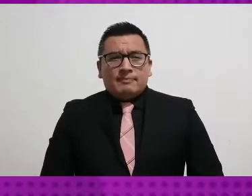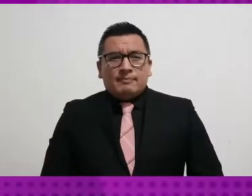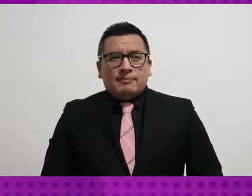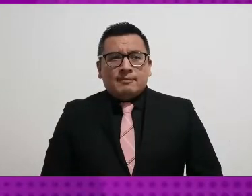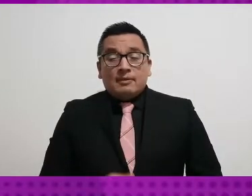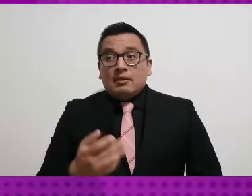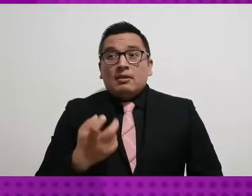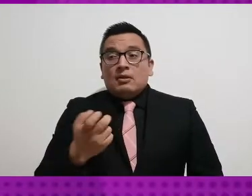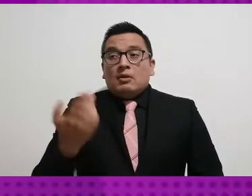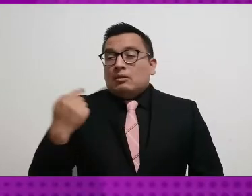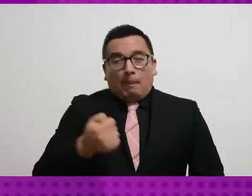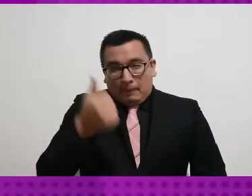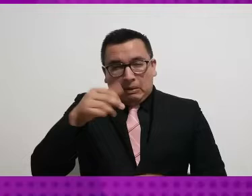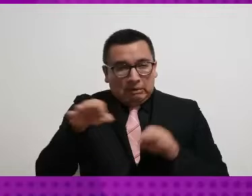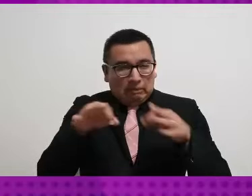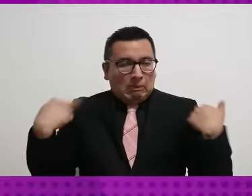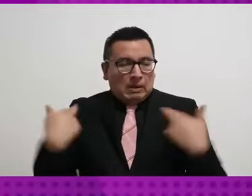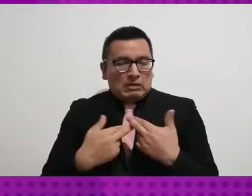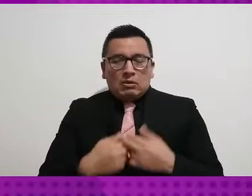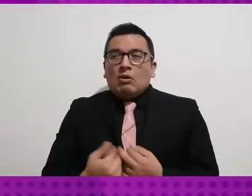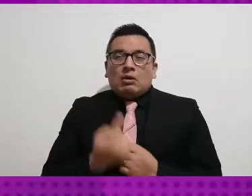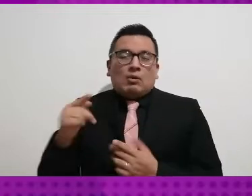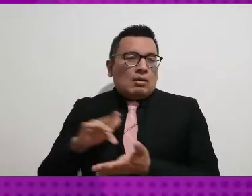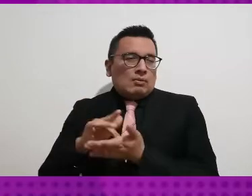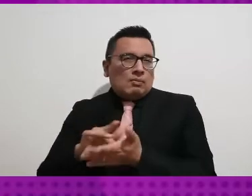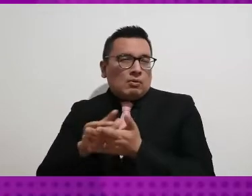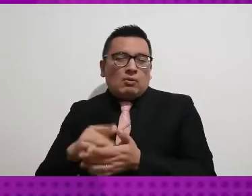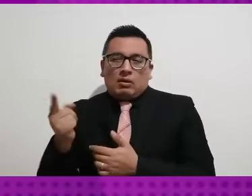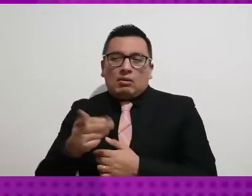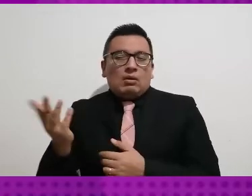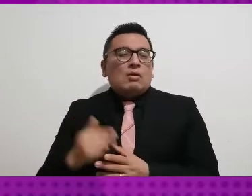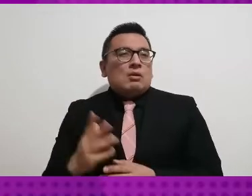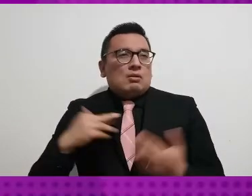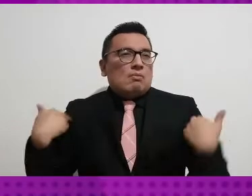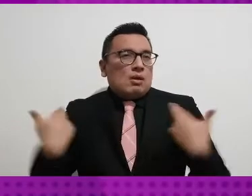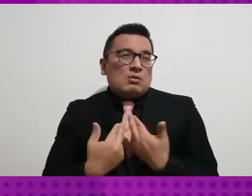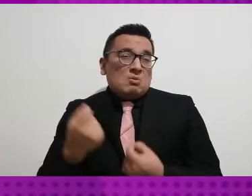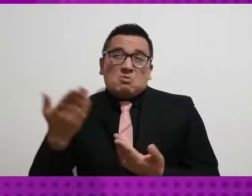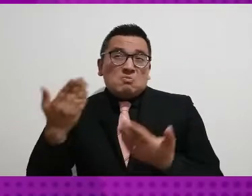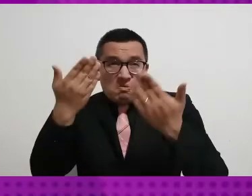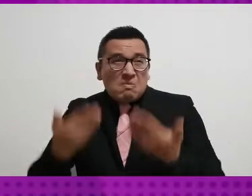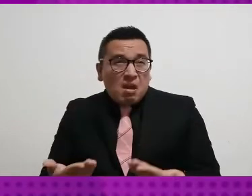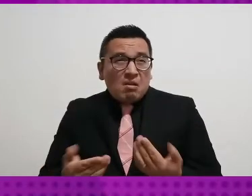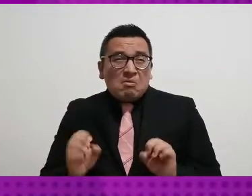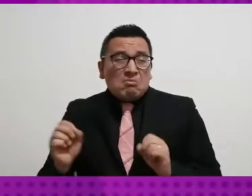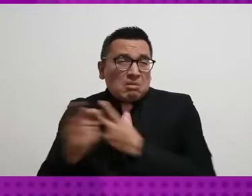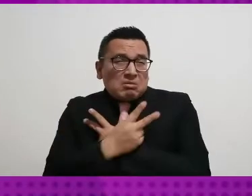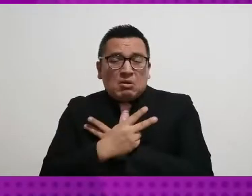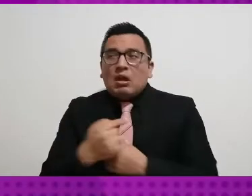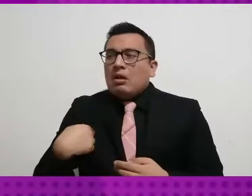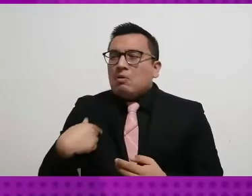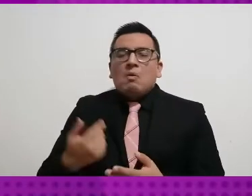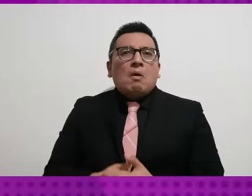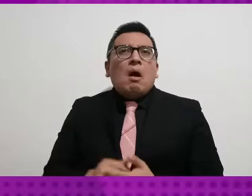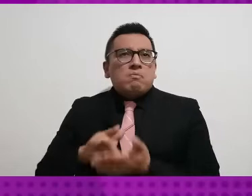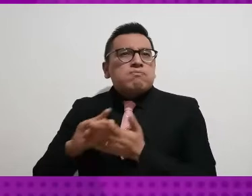como docente fue más bien como apoyo de los maestros de la Facultad de Jurisprudencia, algunos que me invitaban ahí a cubrirlos cuando ellos faltaban, y esta fue la